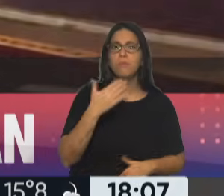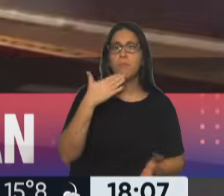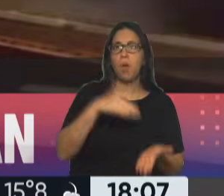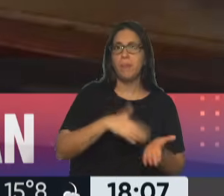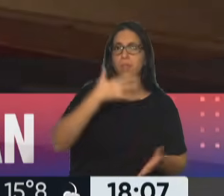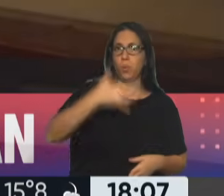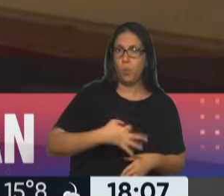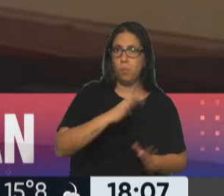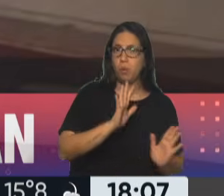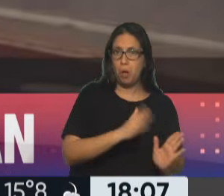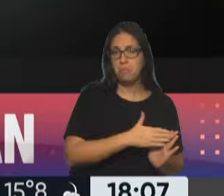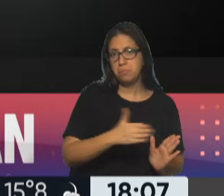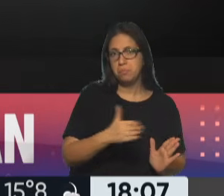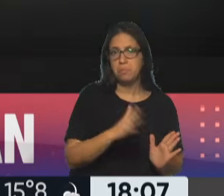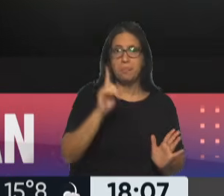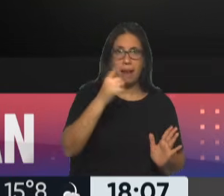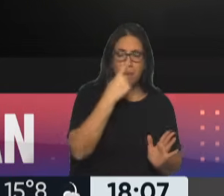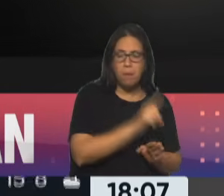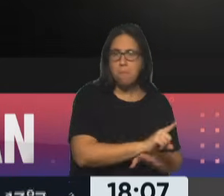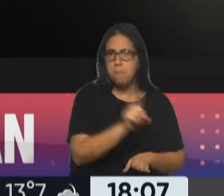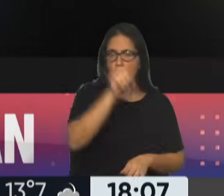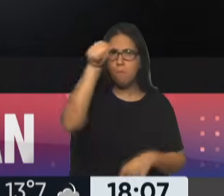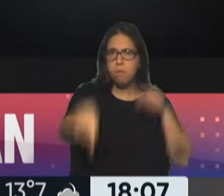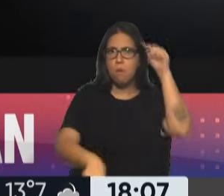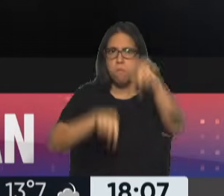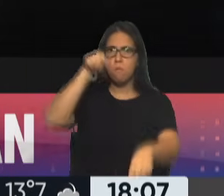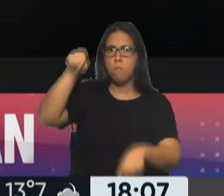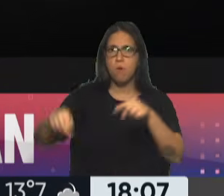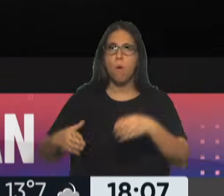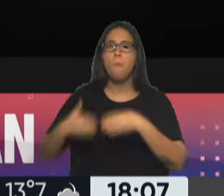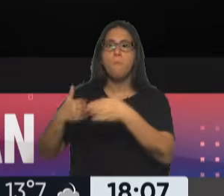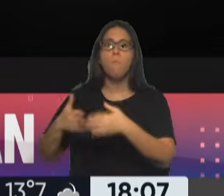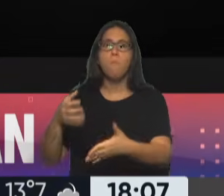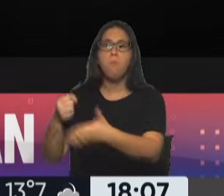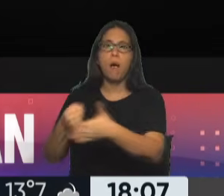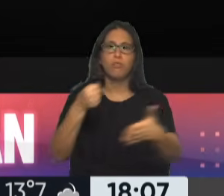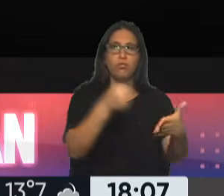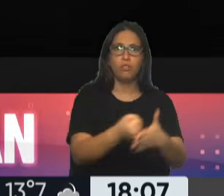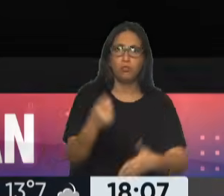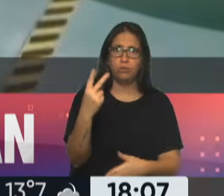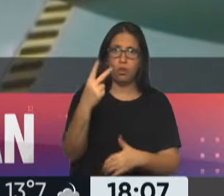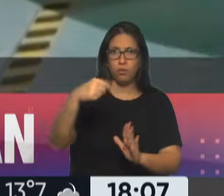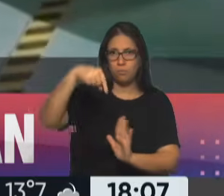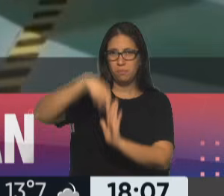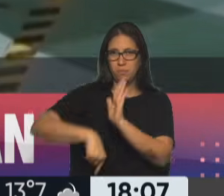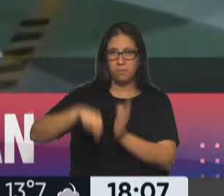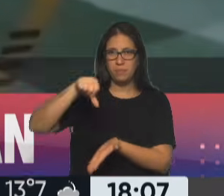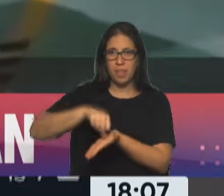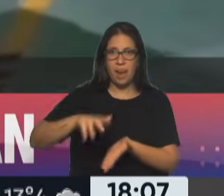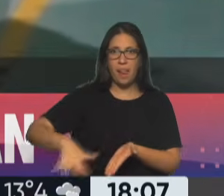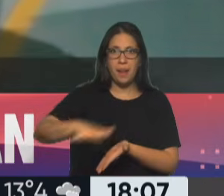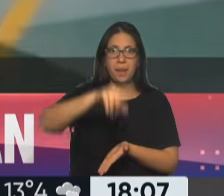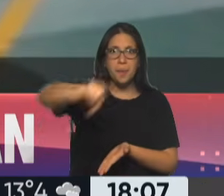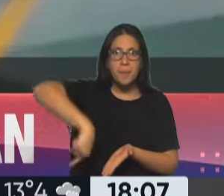Trump, volviendo a atacar Sirik, además de los puertos de Gorgan y Bandar Abbas, al sur del país, lo que abre un